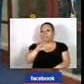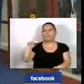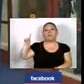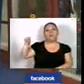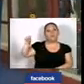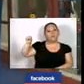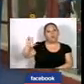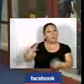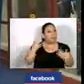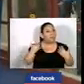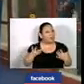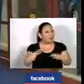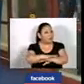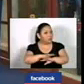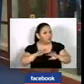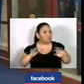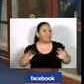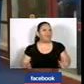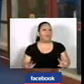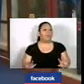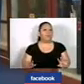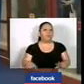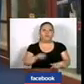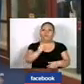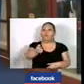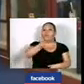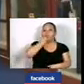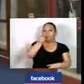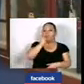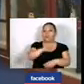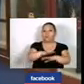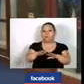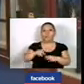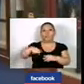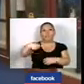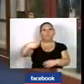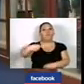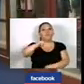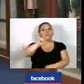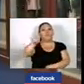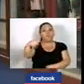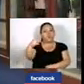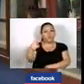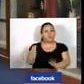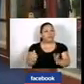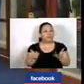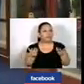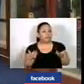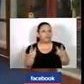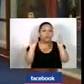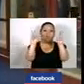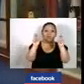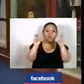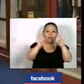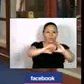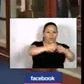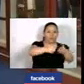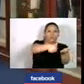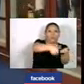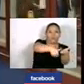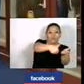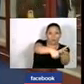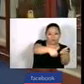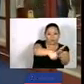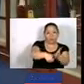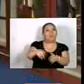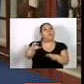espera tener ya datos finales para el día jueves en relación a los consejos municipales,